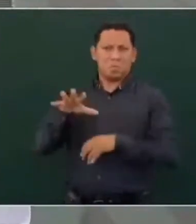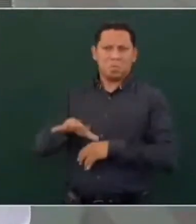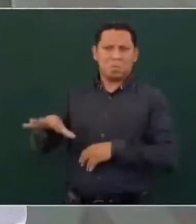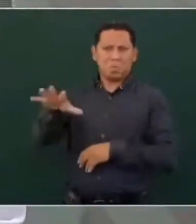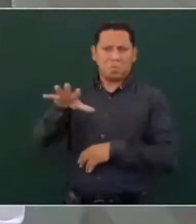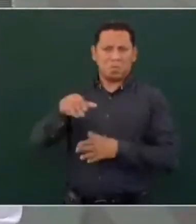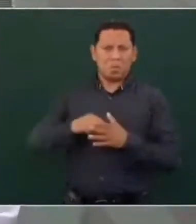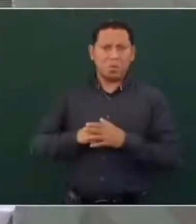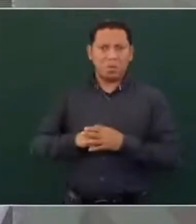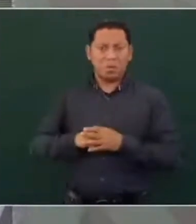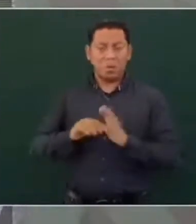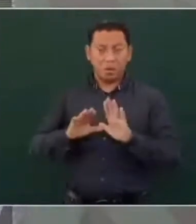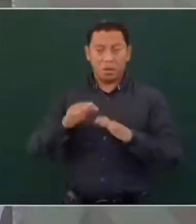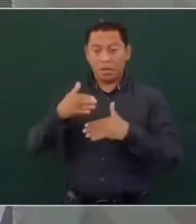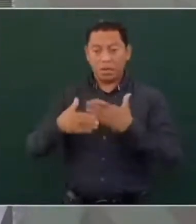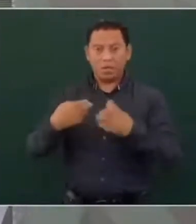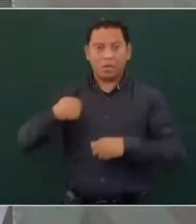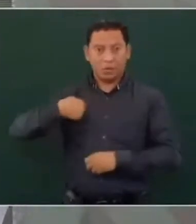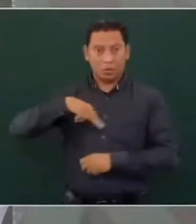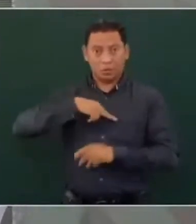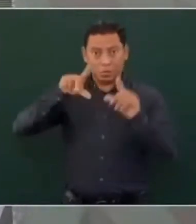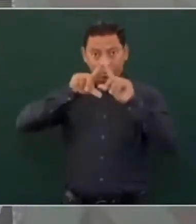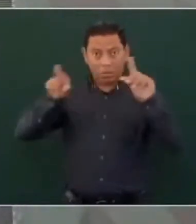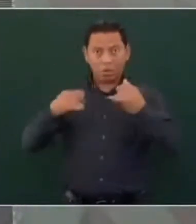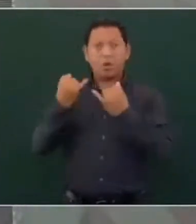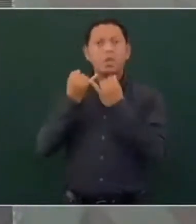Cuando logramos nuestra independencia,